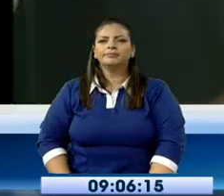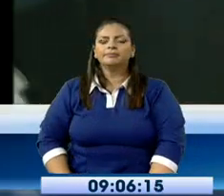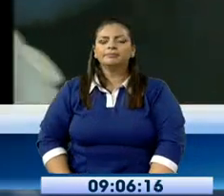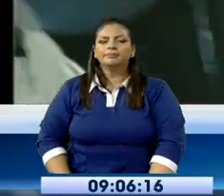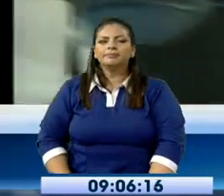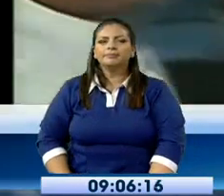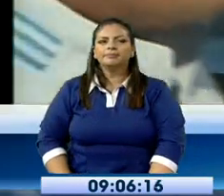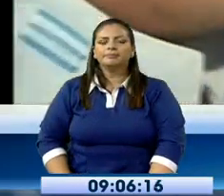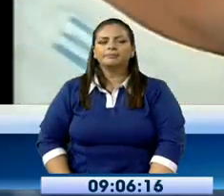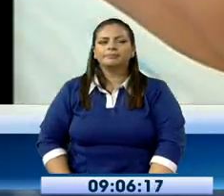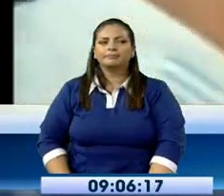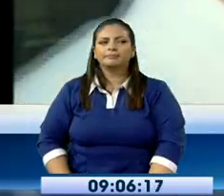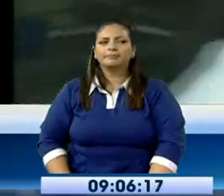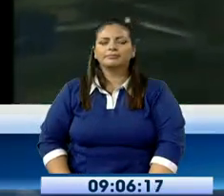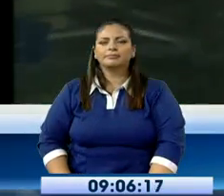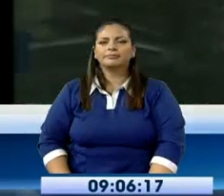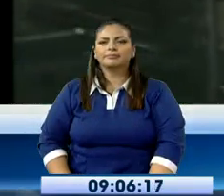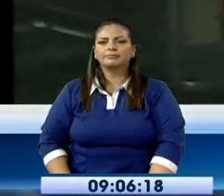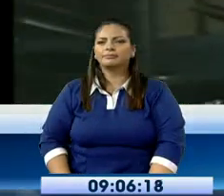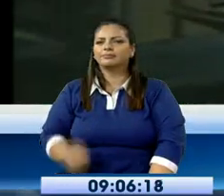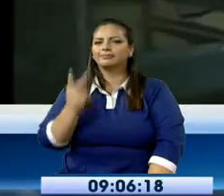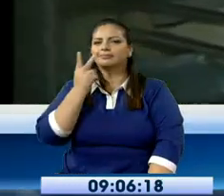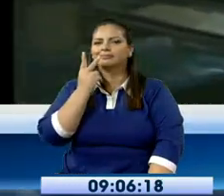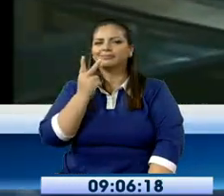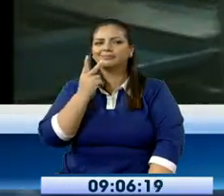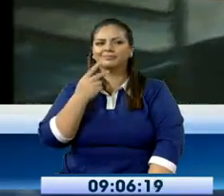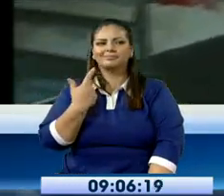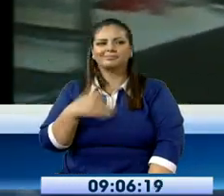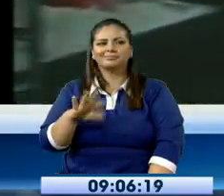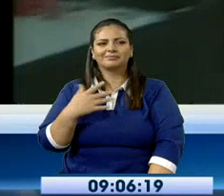terminado. Los panes de Pascua ya pasaron